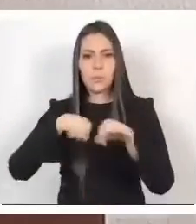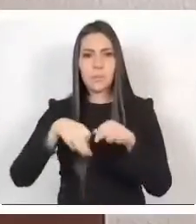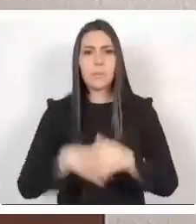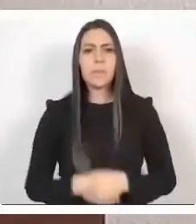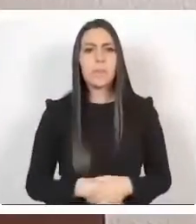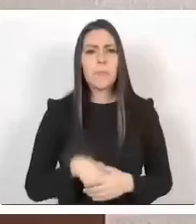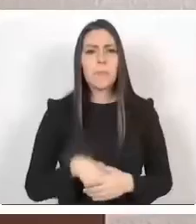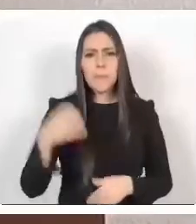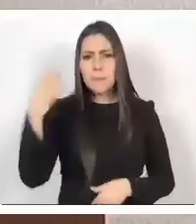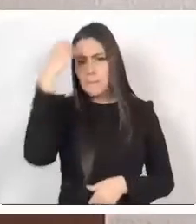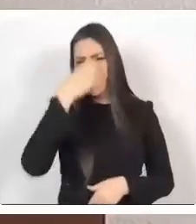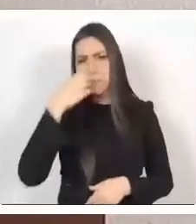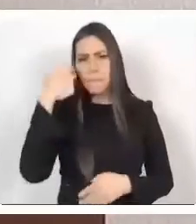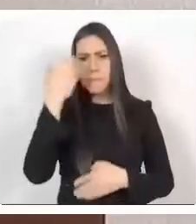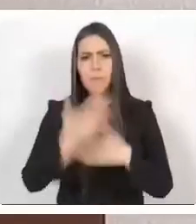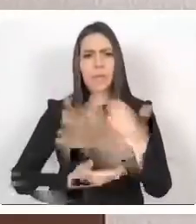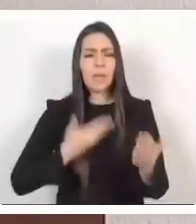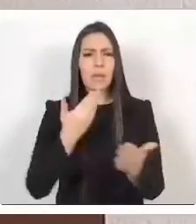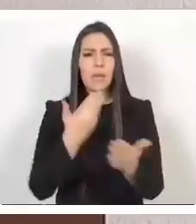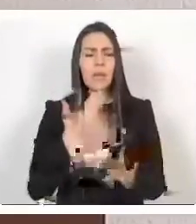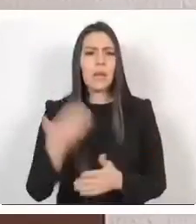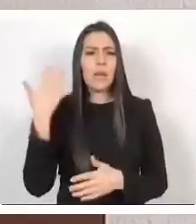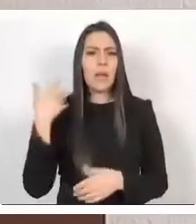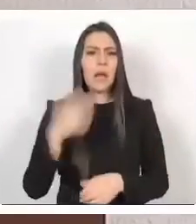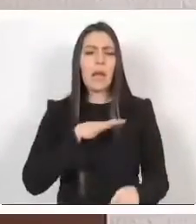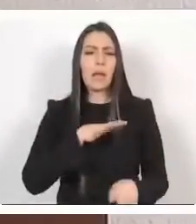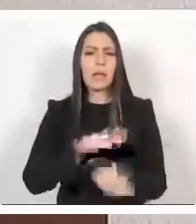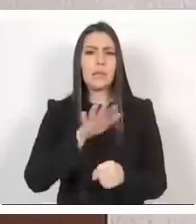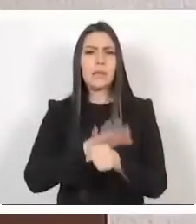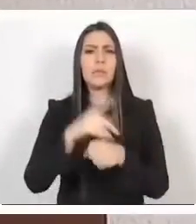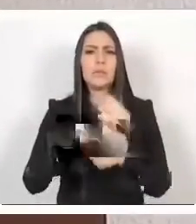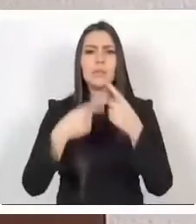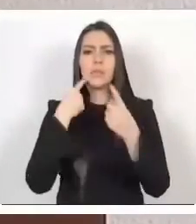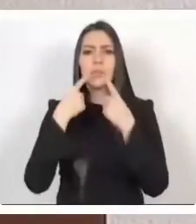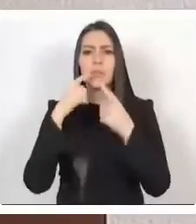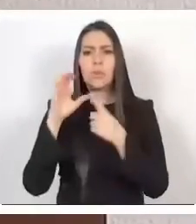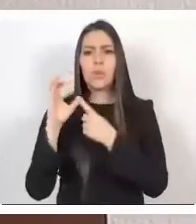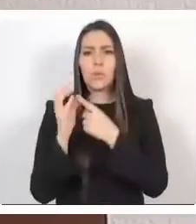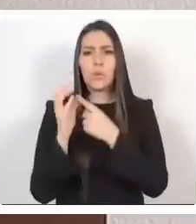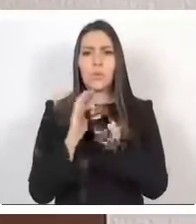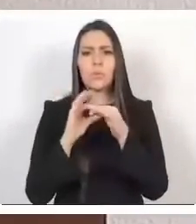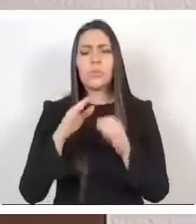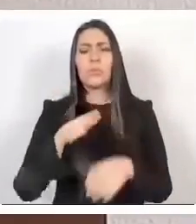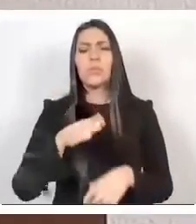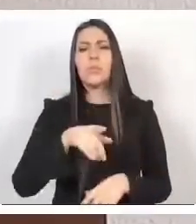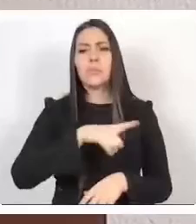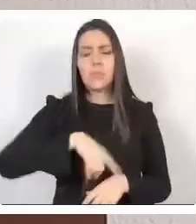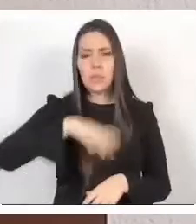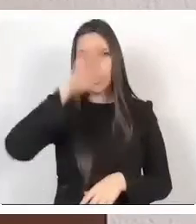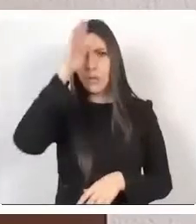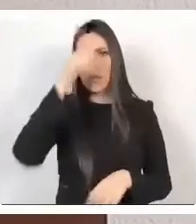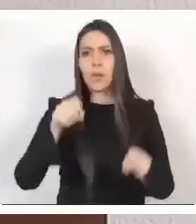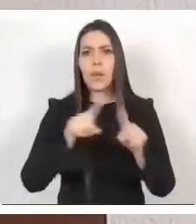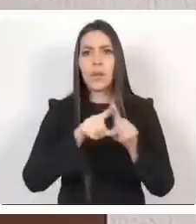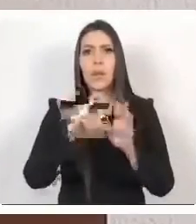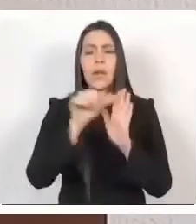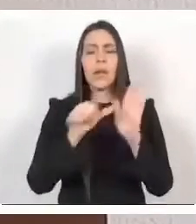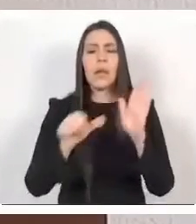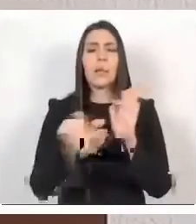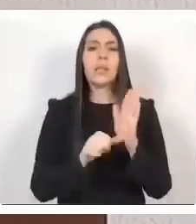de decreto y ampliamente discutido en las Comisiones Unidas, nos permitimos, con fundamento en lo dispuesto en los